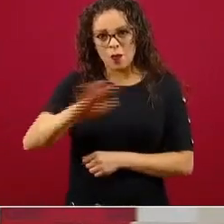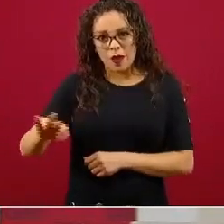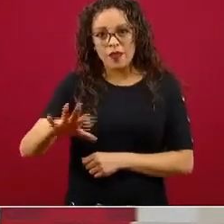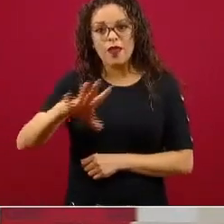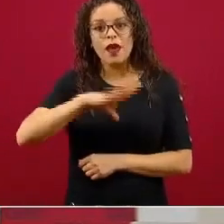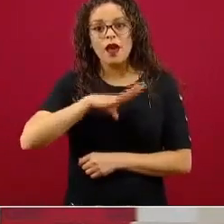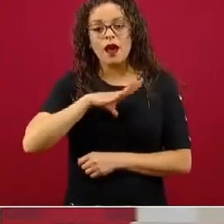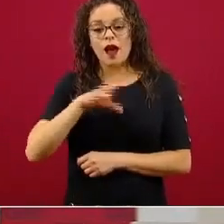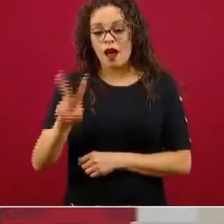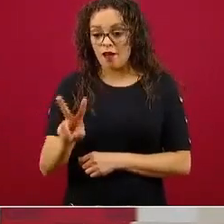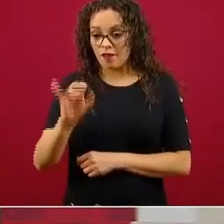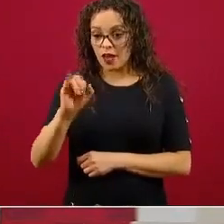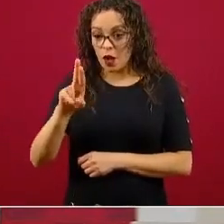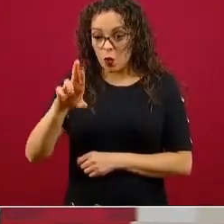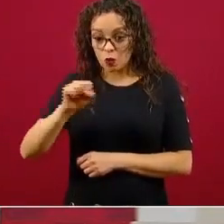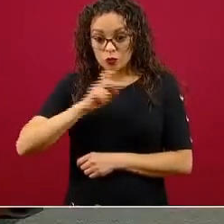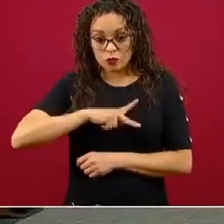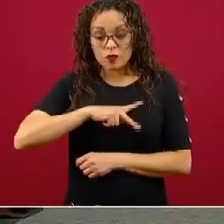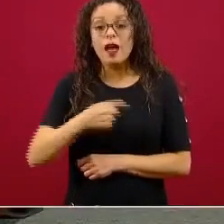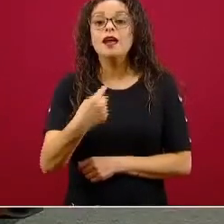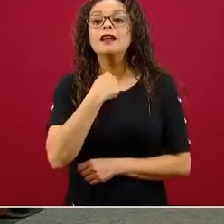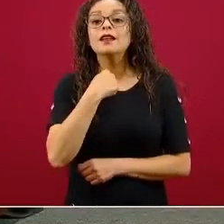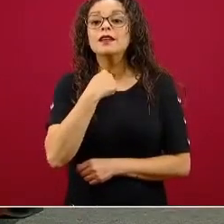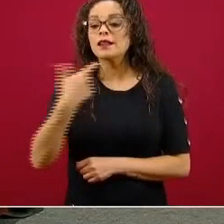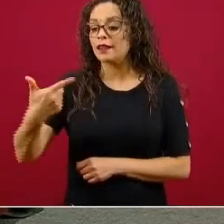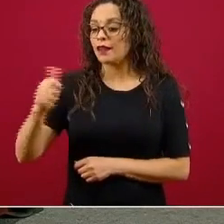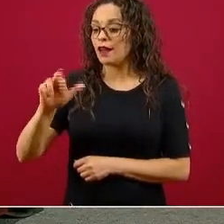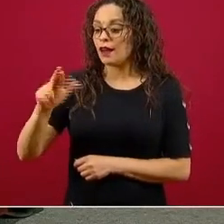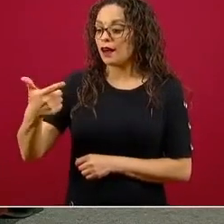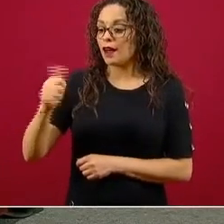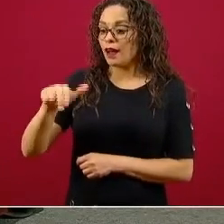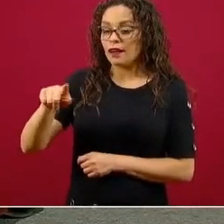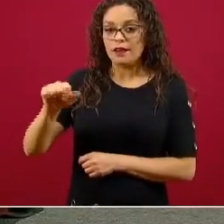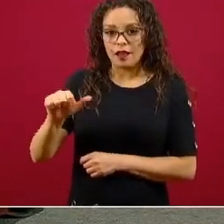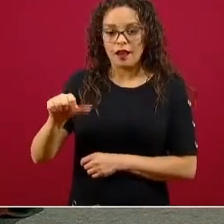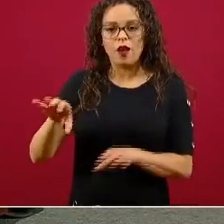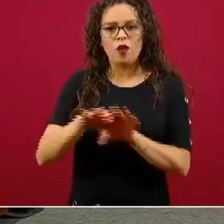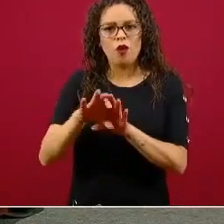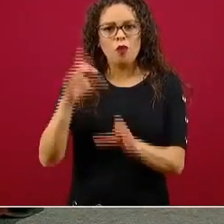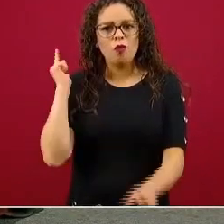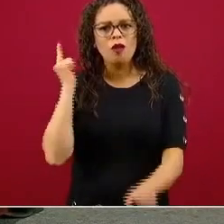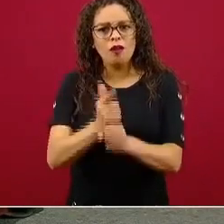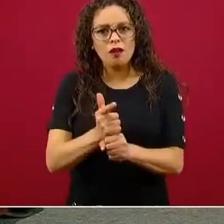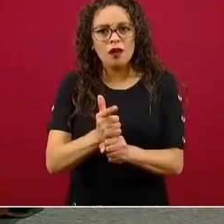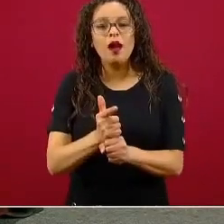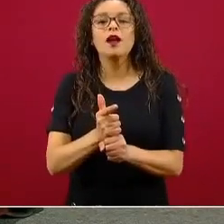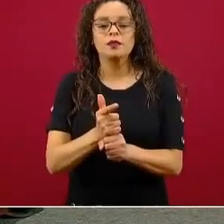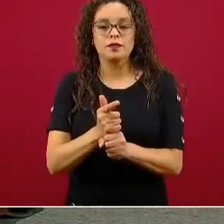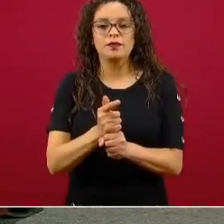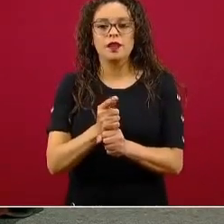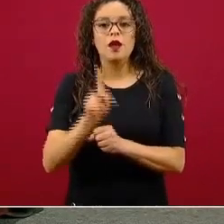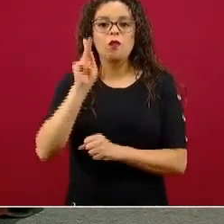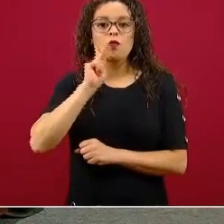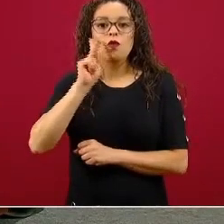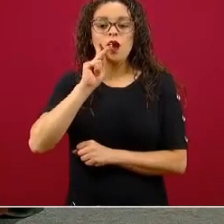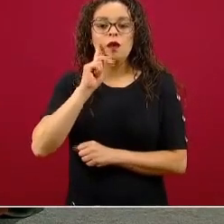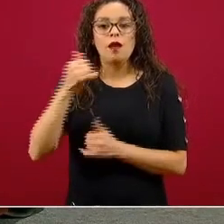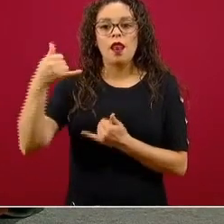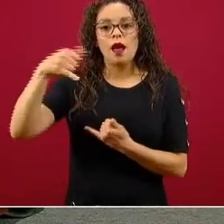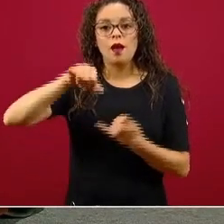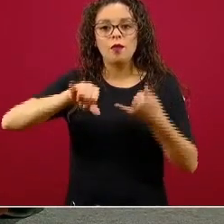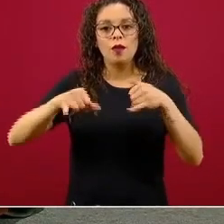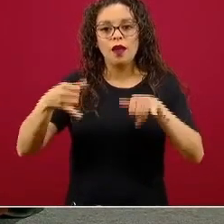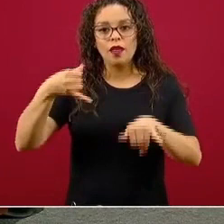garganta. El virus puede ser identificado con la prueba de laboratorio de la que se